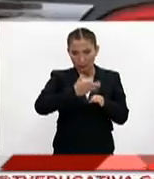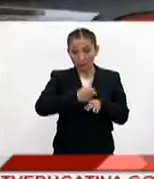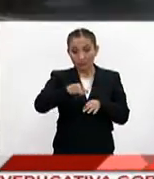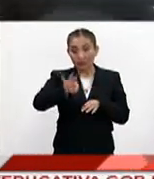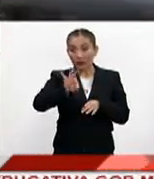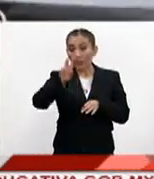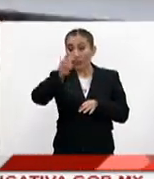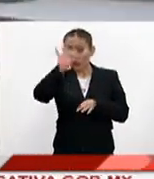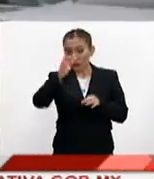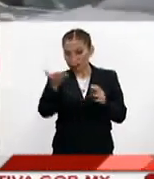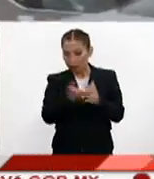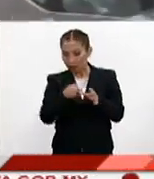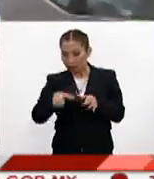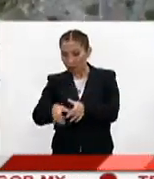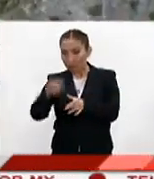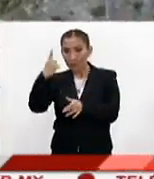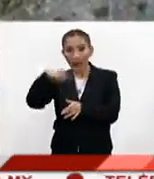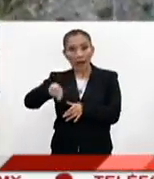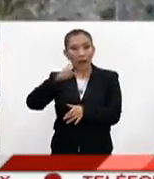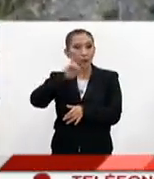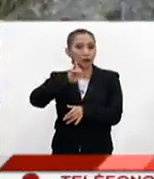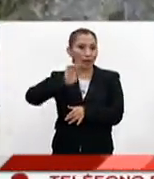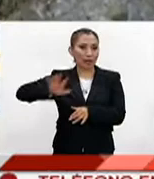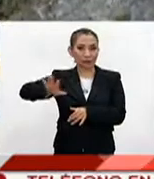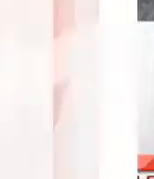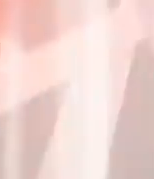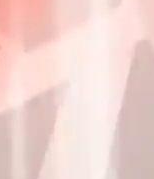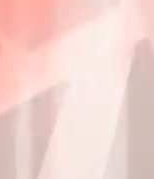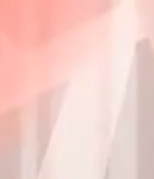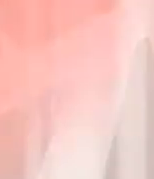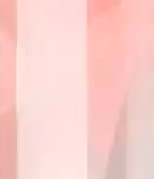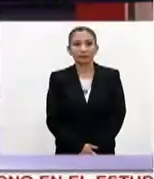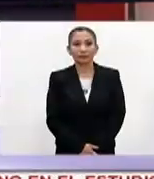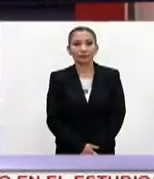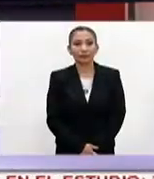administración, 42% han sido para mujeres.